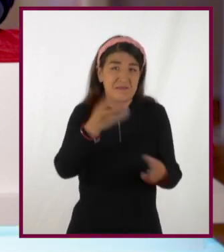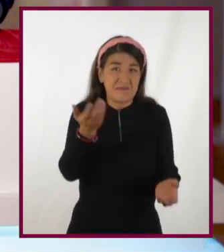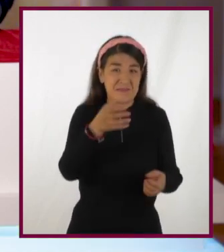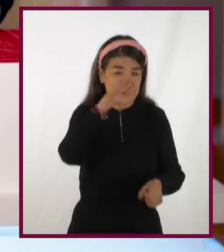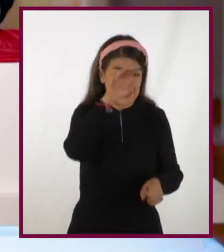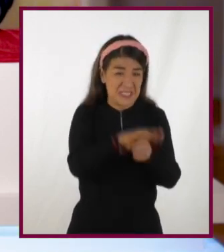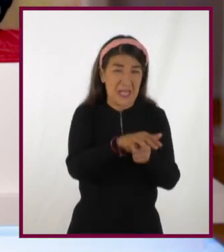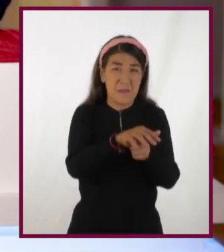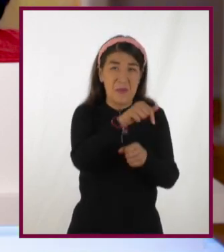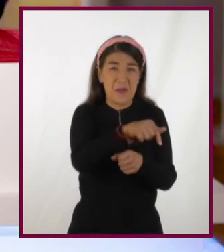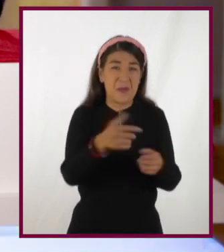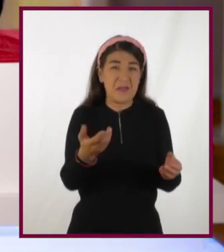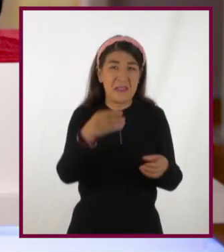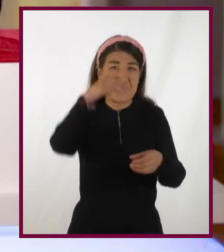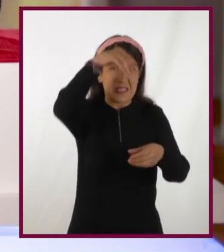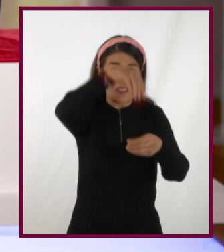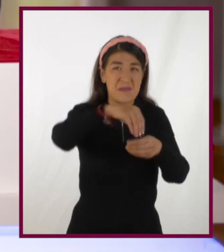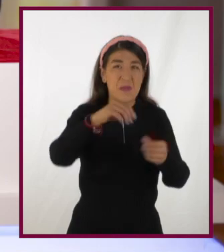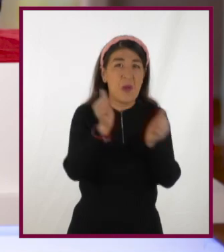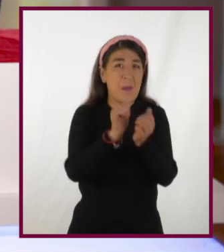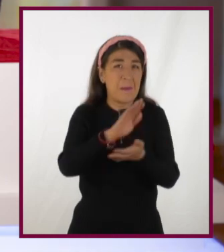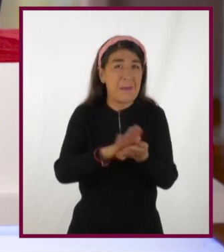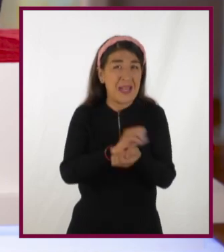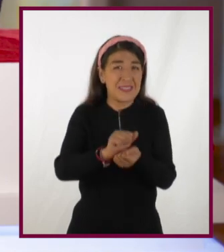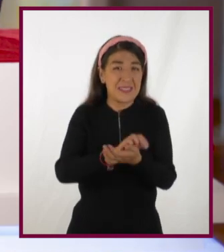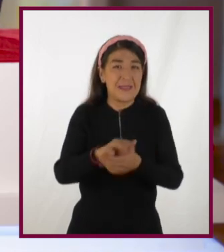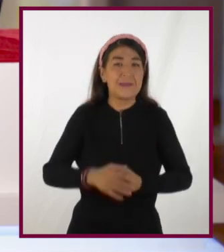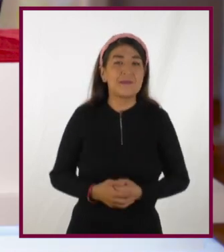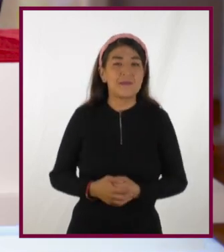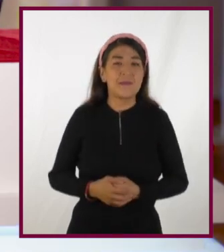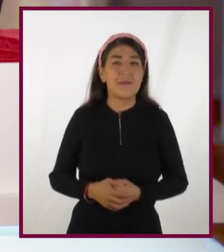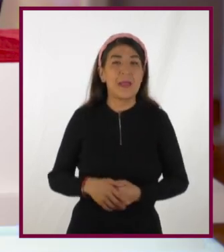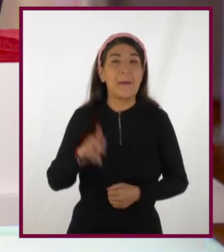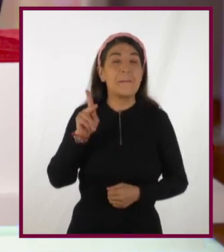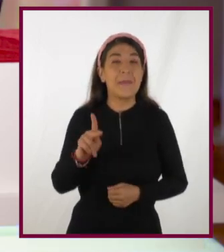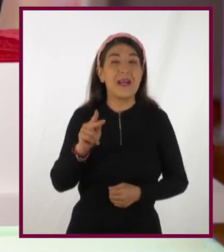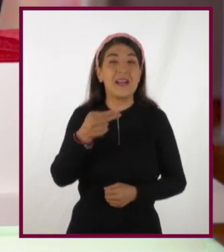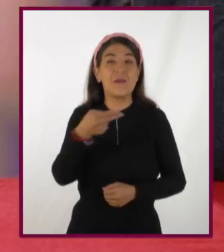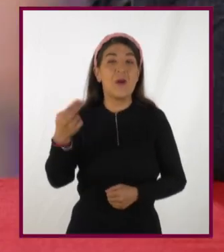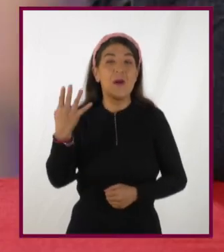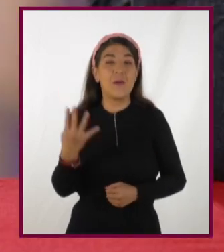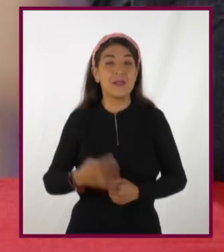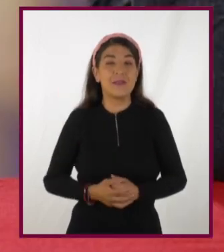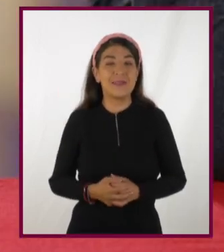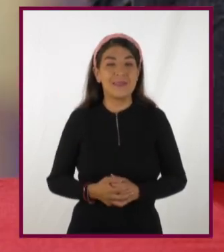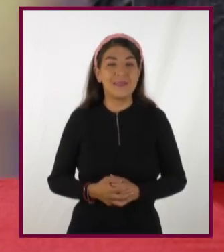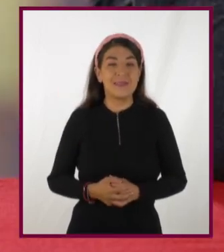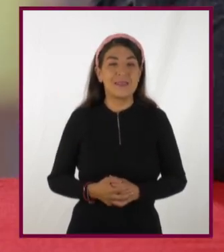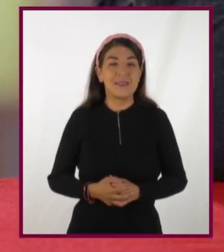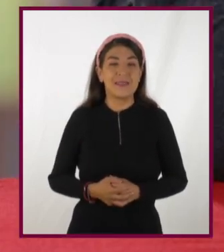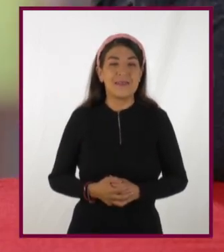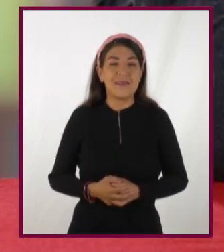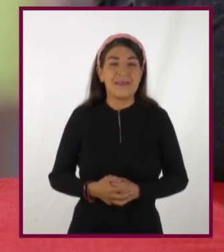con plastilina. A ver si es cierto, vamos a probar. Pi es igual a 4.